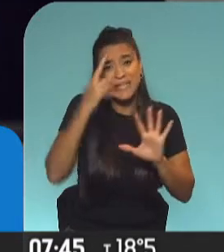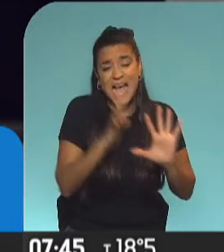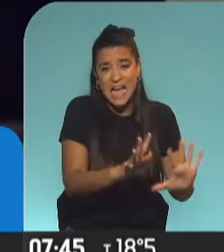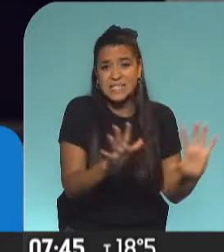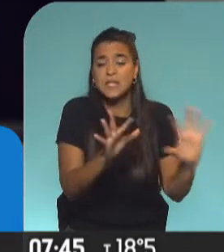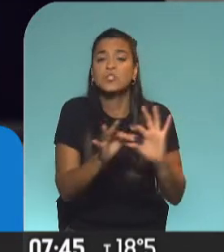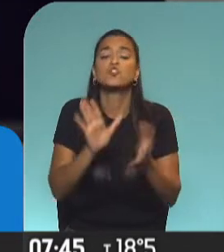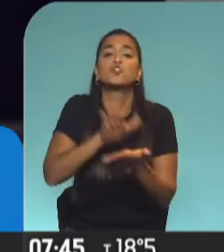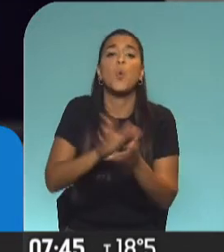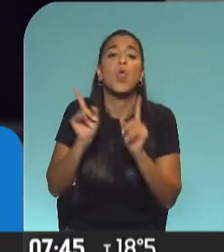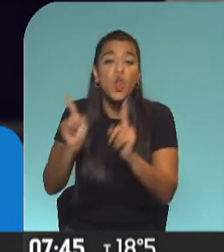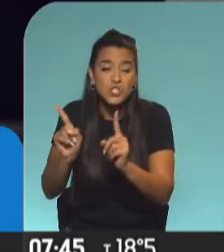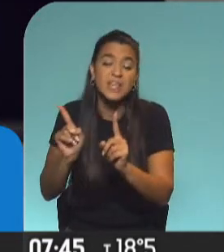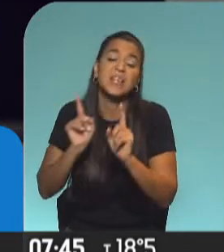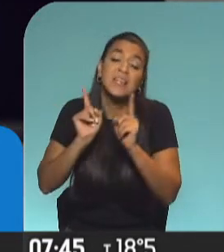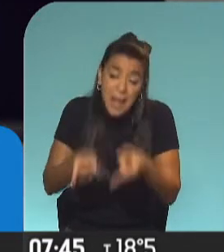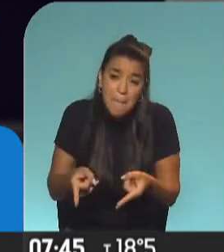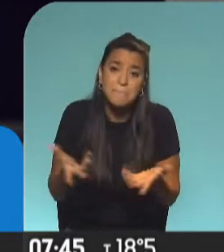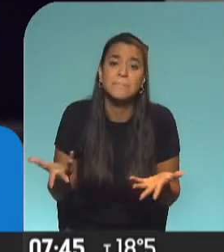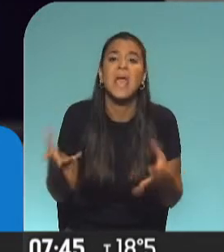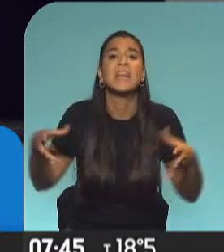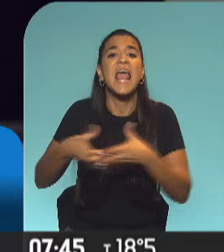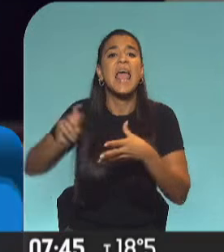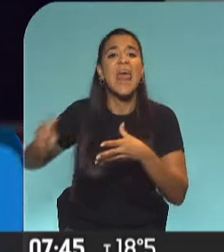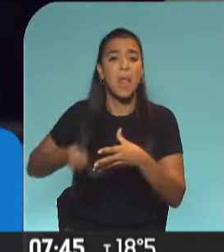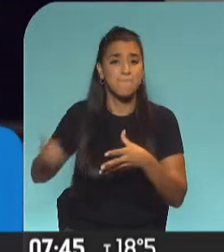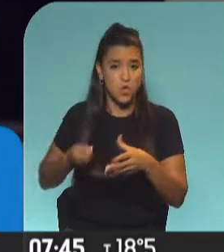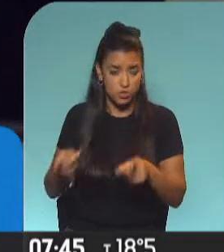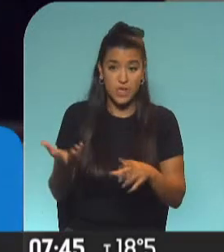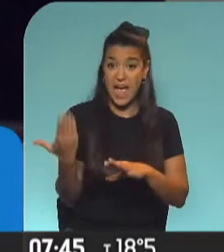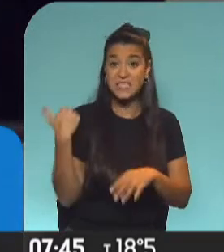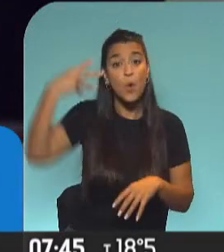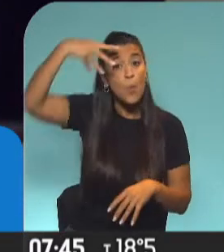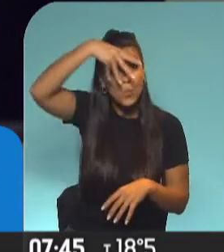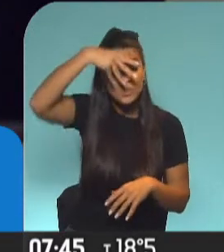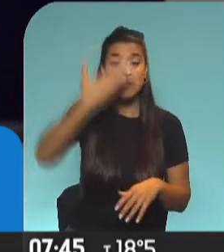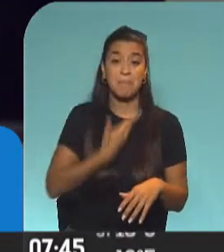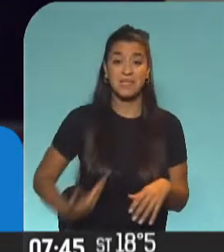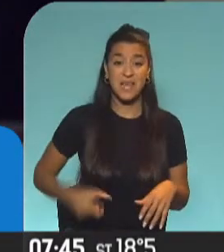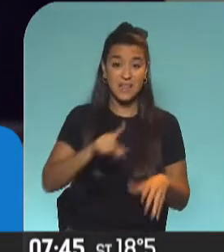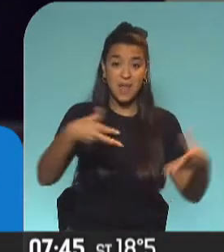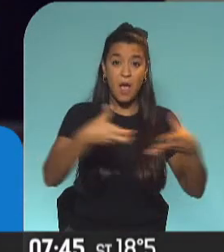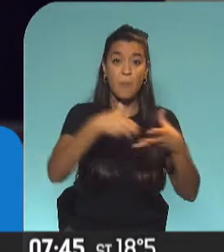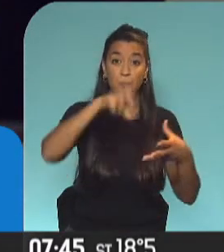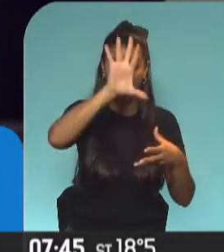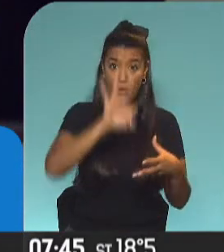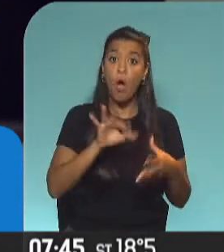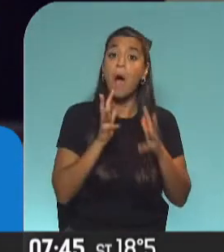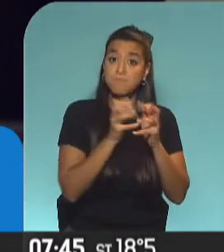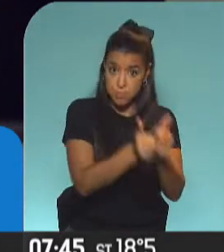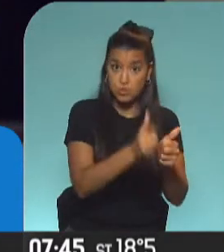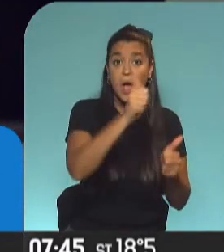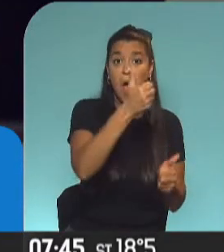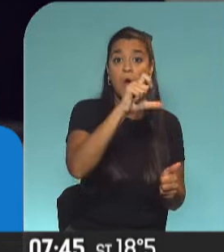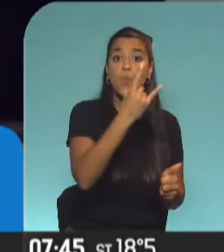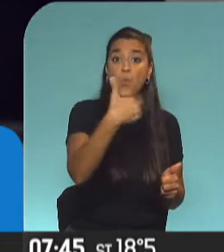relación a los docentes y en particular a los gremios. De hecho, ayer Patricia Bullrich, la presidenta del PRO, respaldó los dichos de Soledad